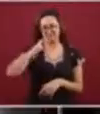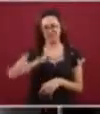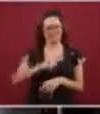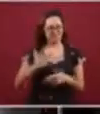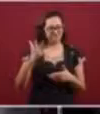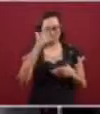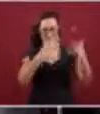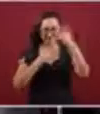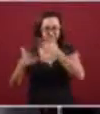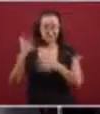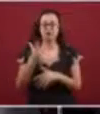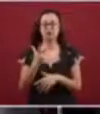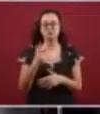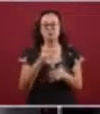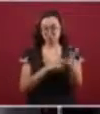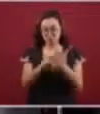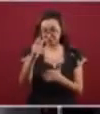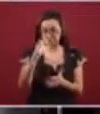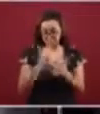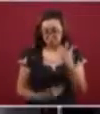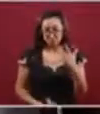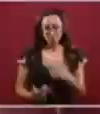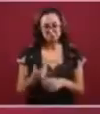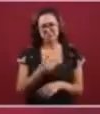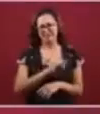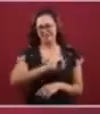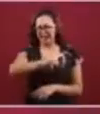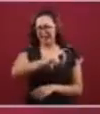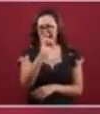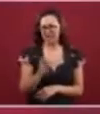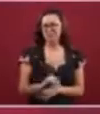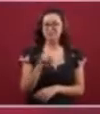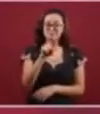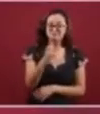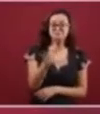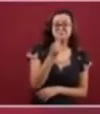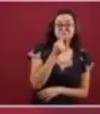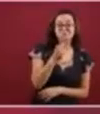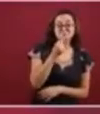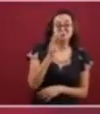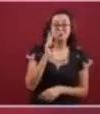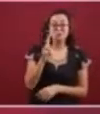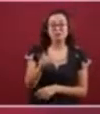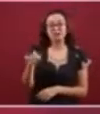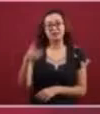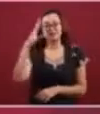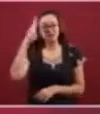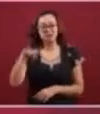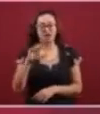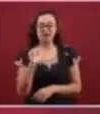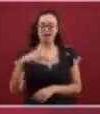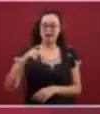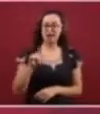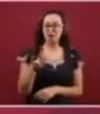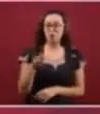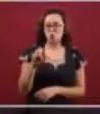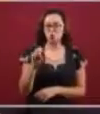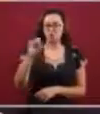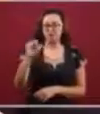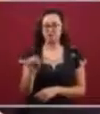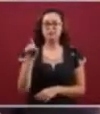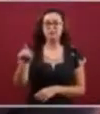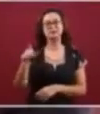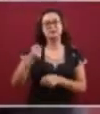violado ni se ha utilizado la fuerza pública, como se dijo en ese video que se difundió. La señora Ana Luisa Rueda